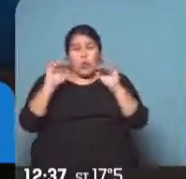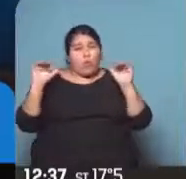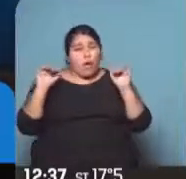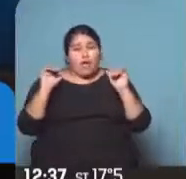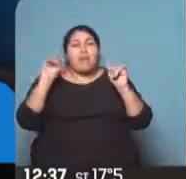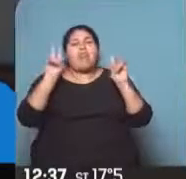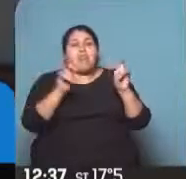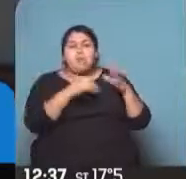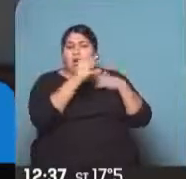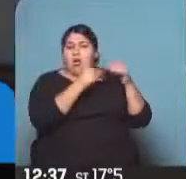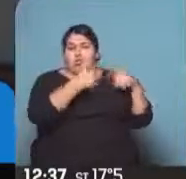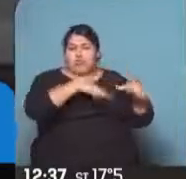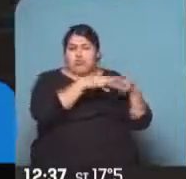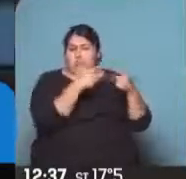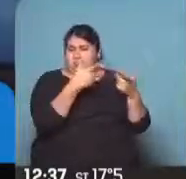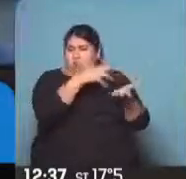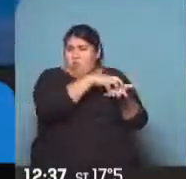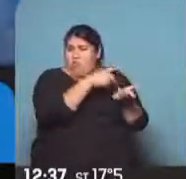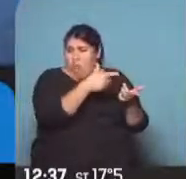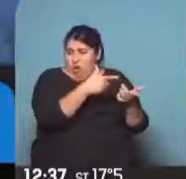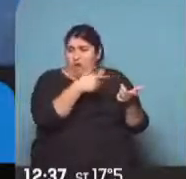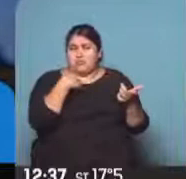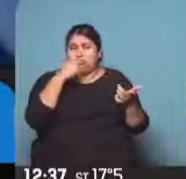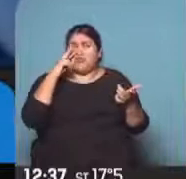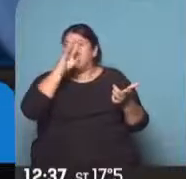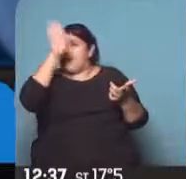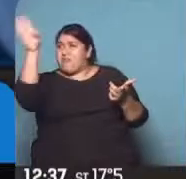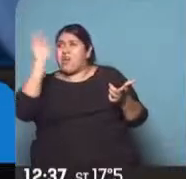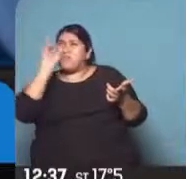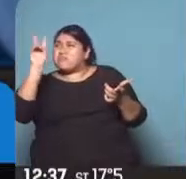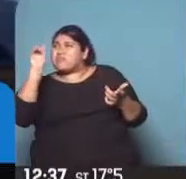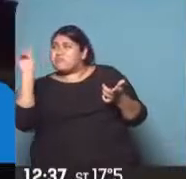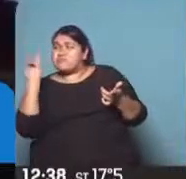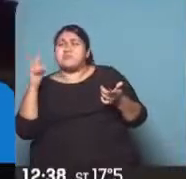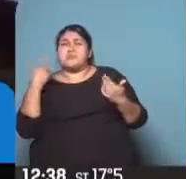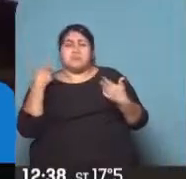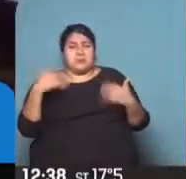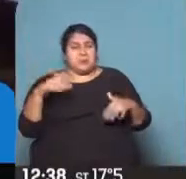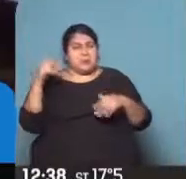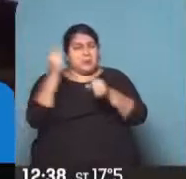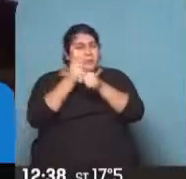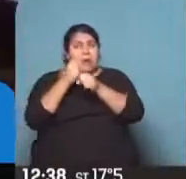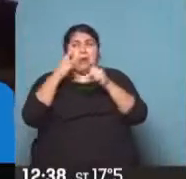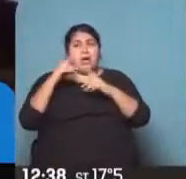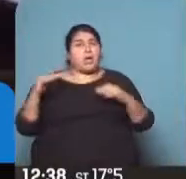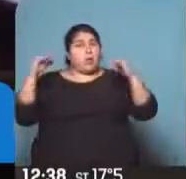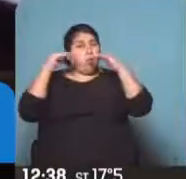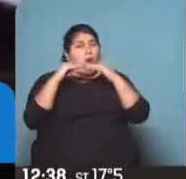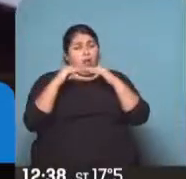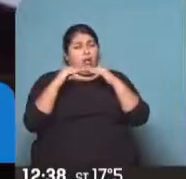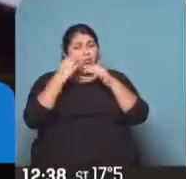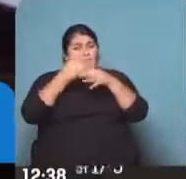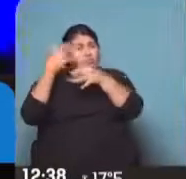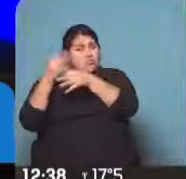muchas instituciones del mundo he conocido en que en que están trabajando en el resto de las de las instituciones de relevancia mundial y